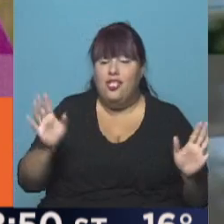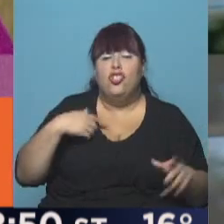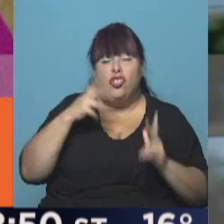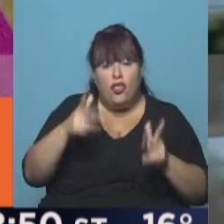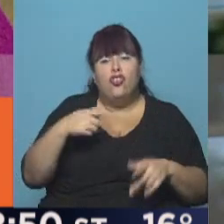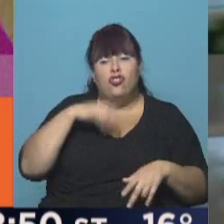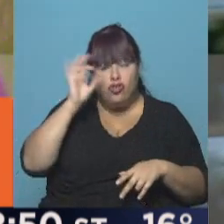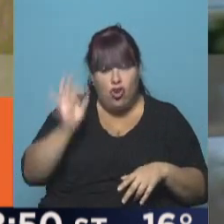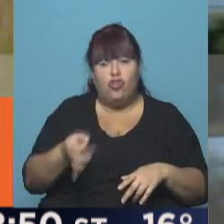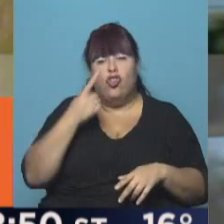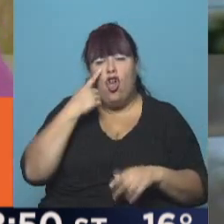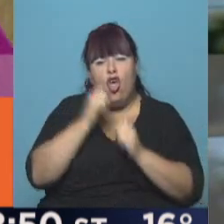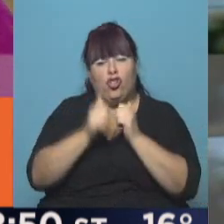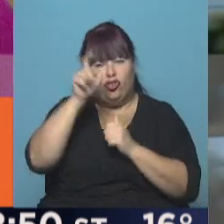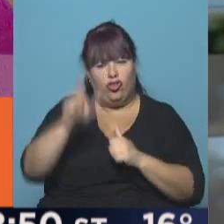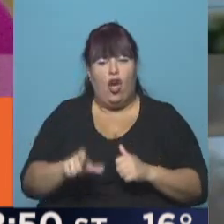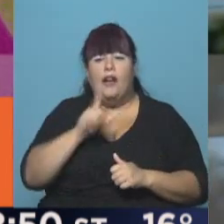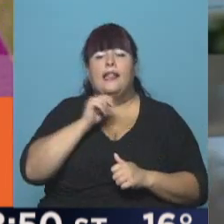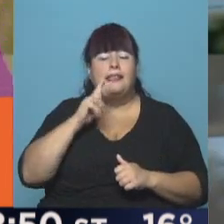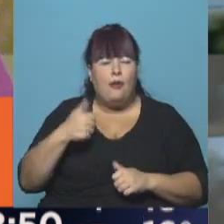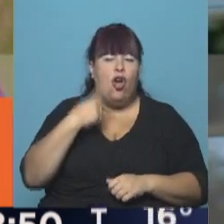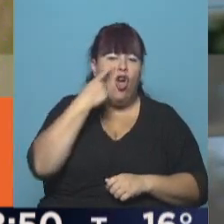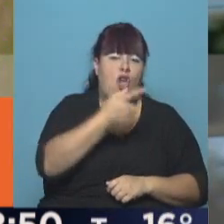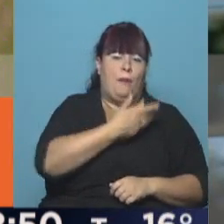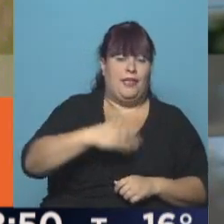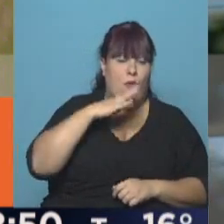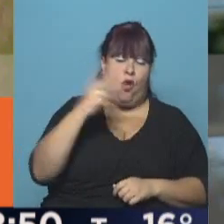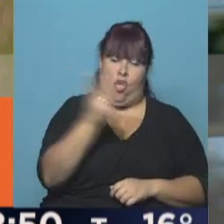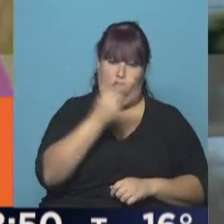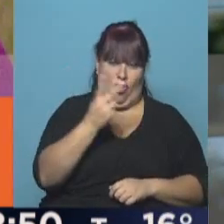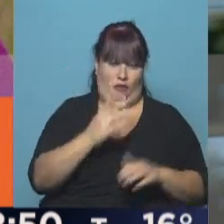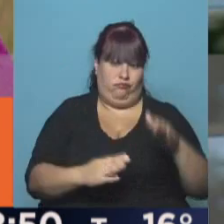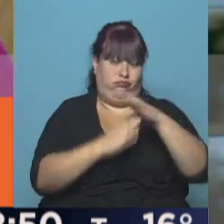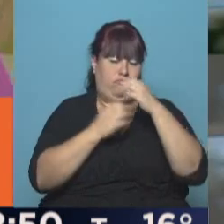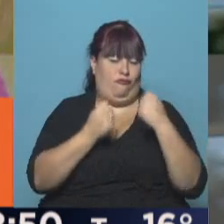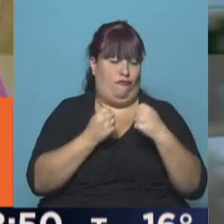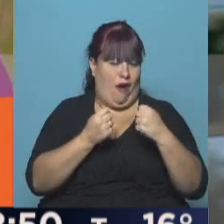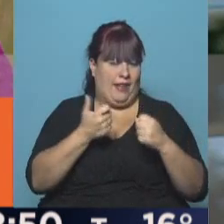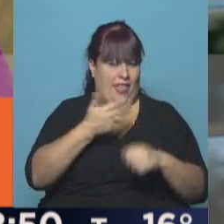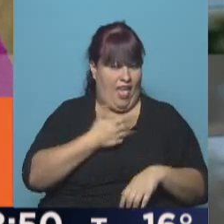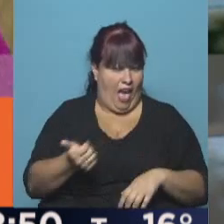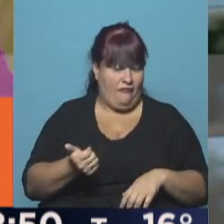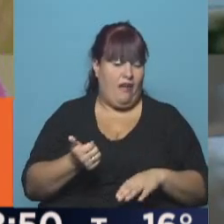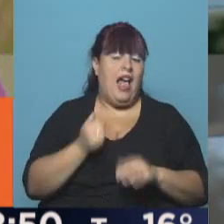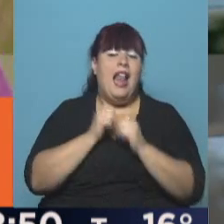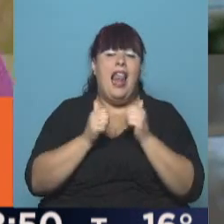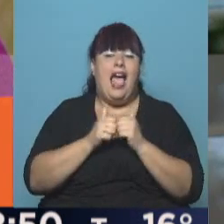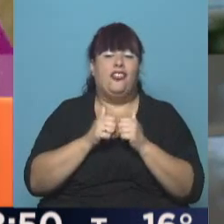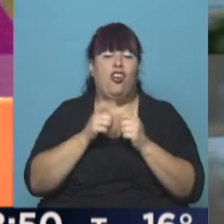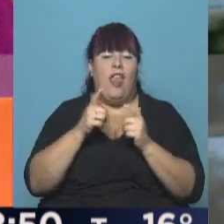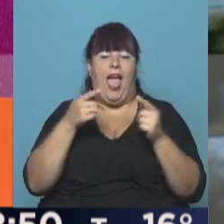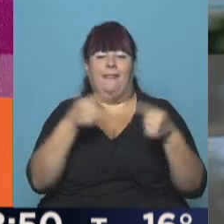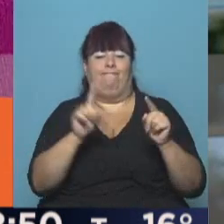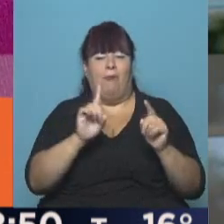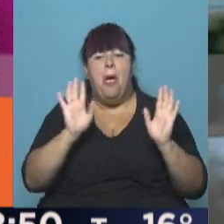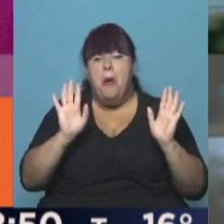yo conozco la historia de Chiquitapia, conozco la historia de Angelici, que son los dos hombres fuertes del AFA. La historia no los avalaban,